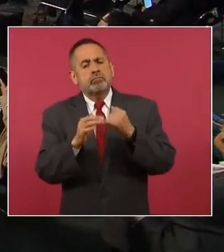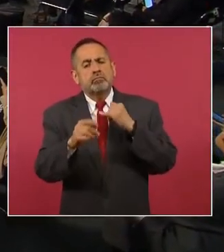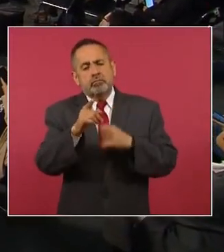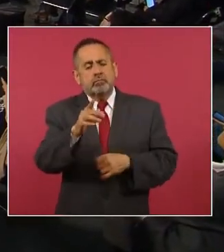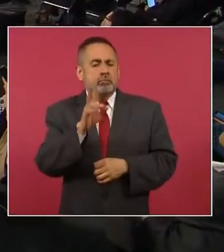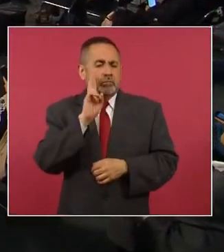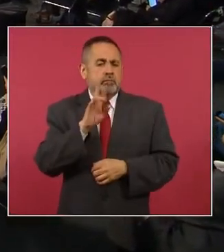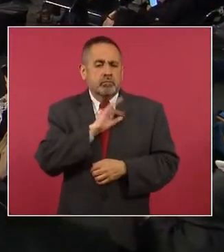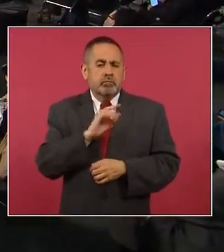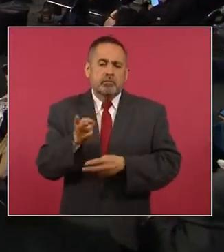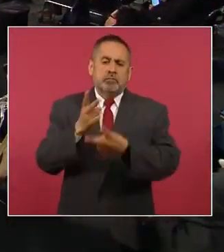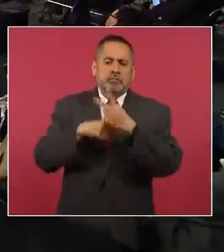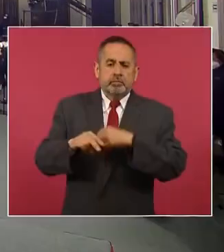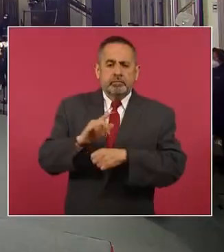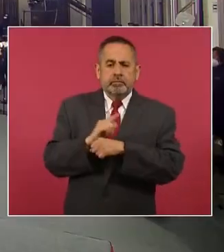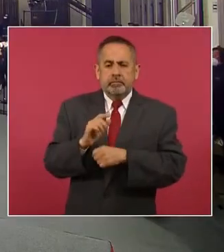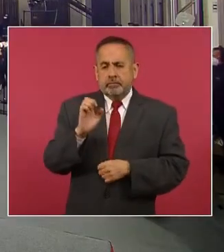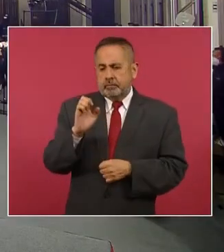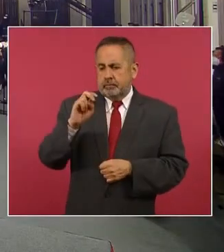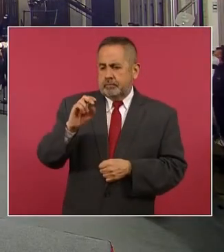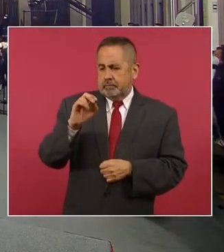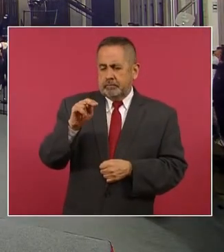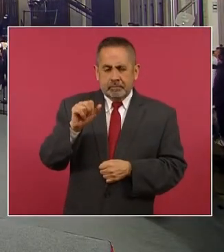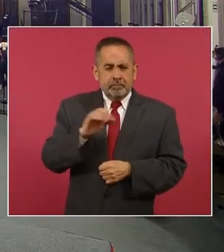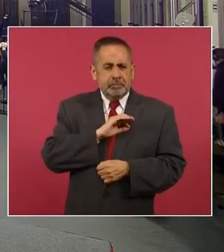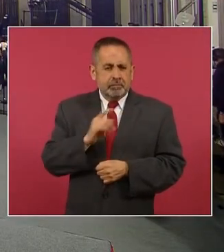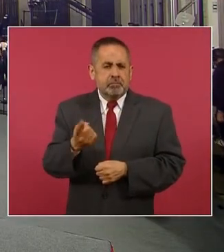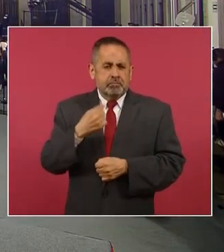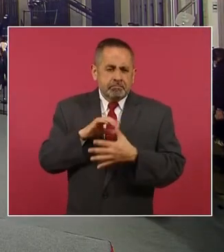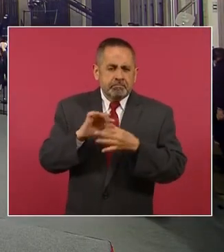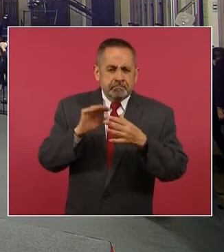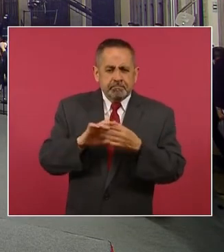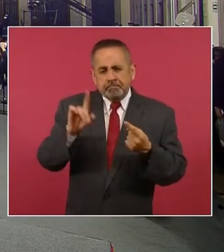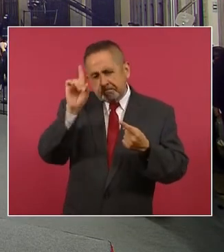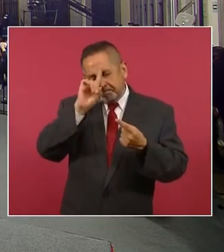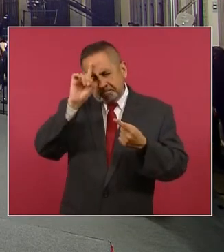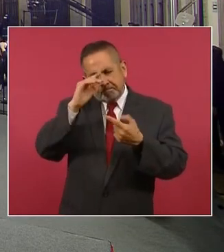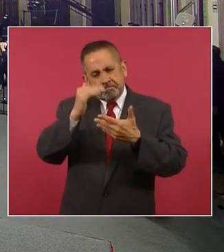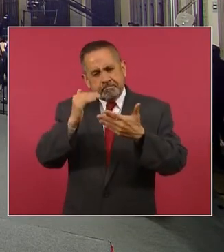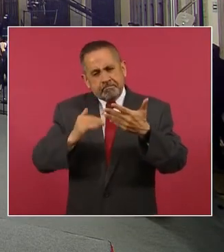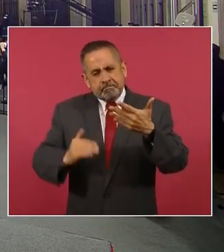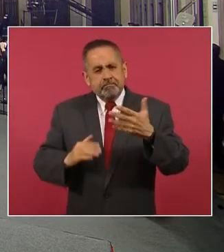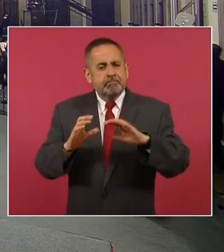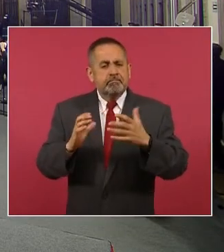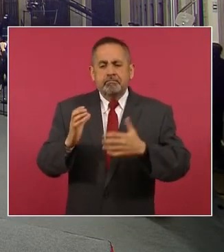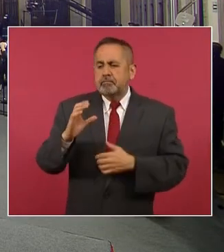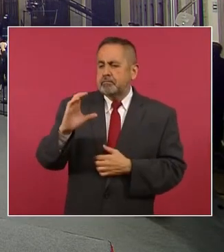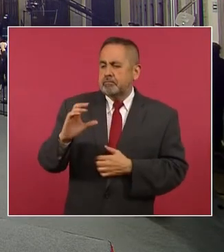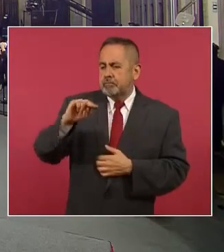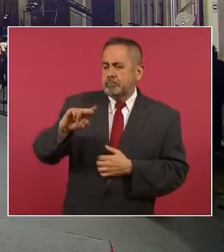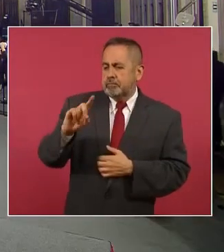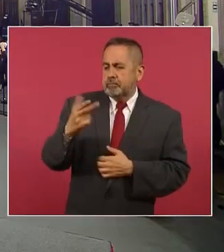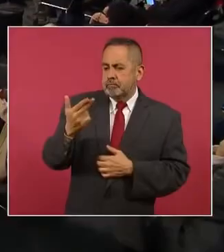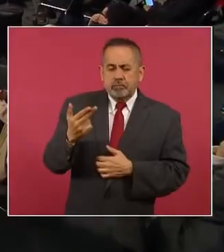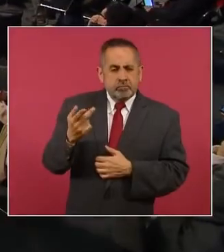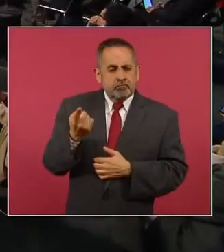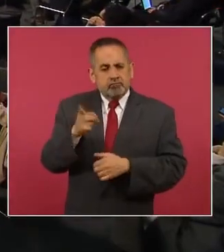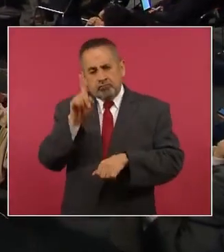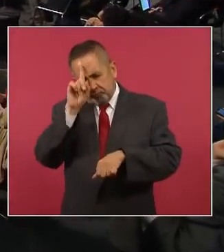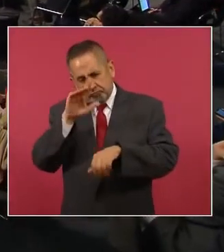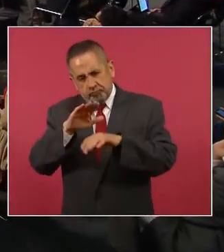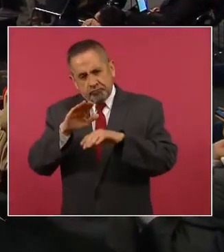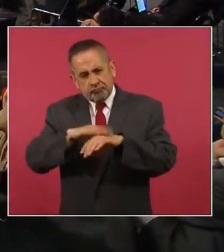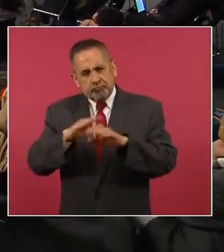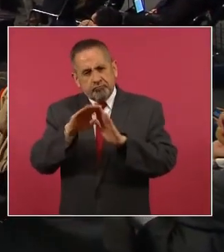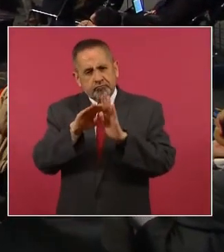venir el licenciado Encinas, pudiera dar un balance de las recomendaciones que ha emitido la Comisión Nacional de Derechos Humanos